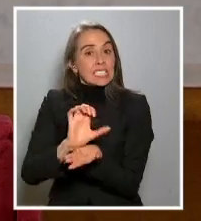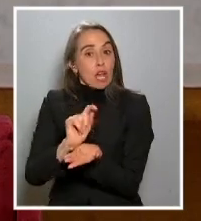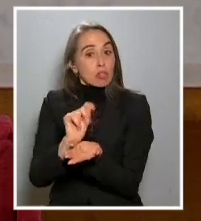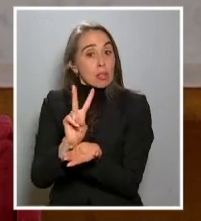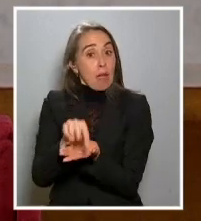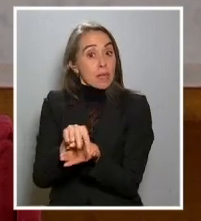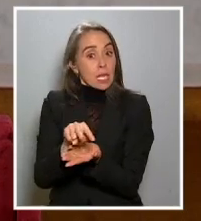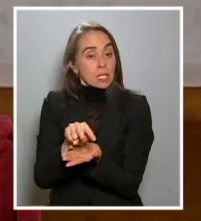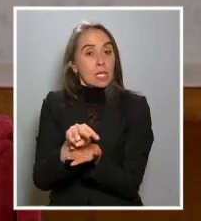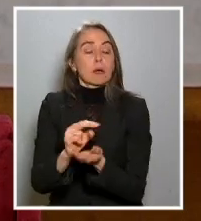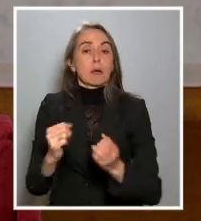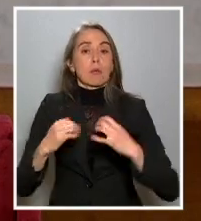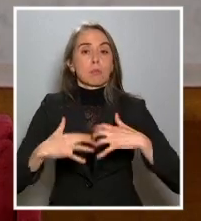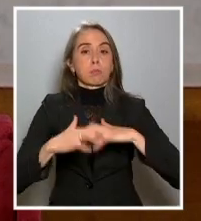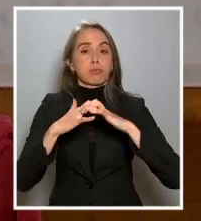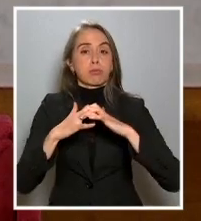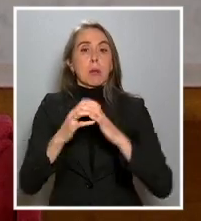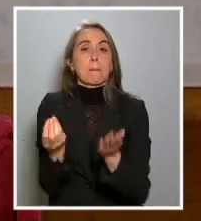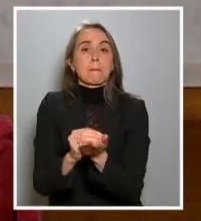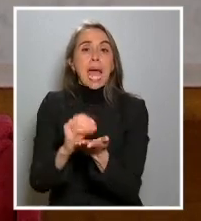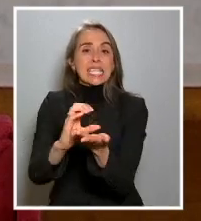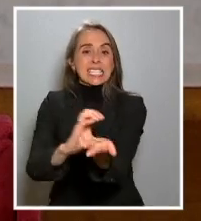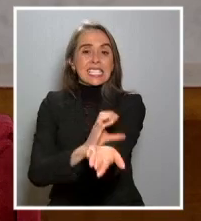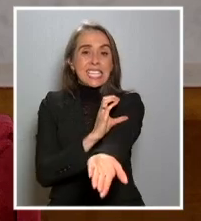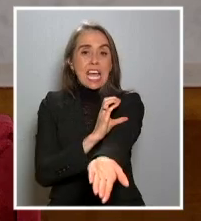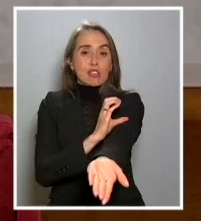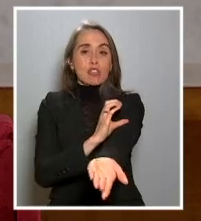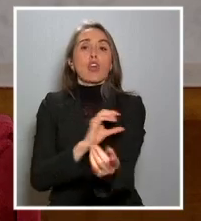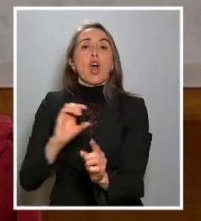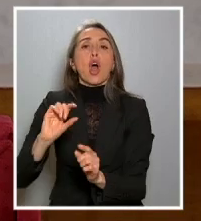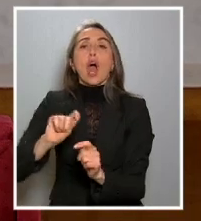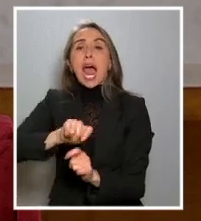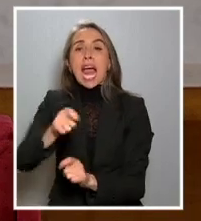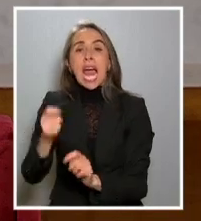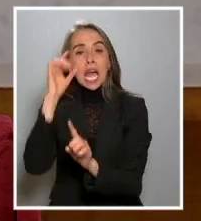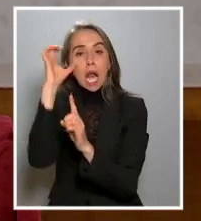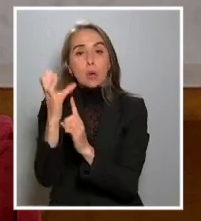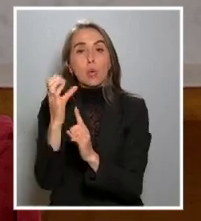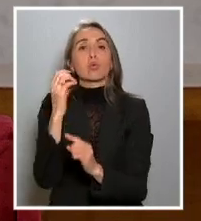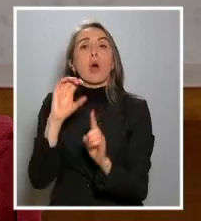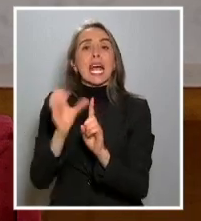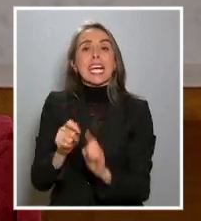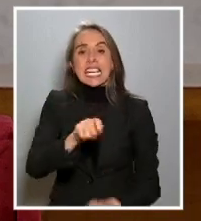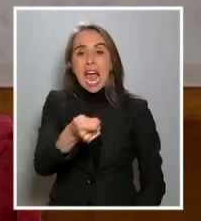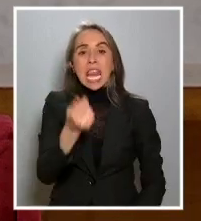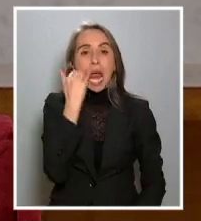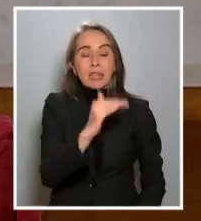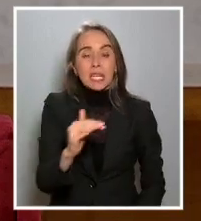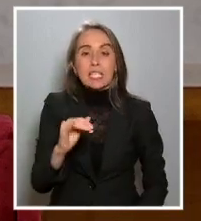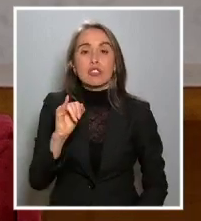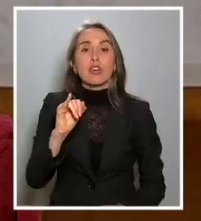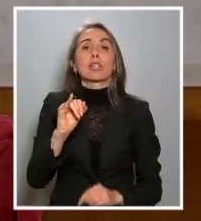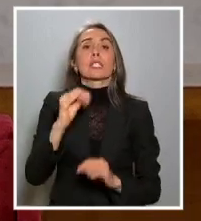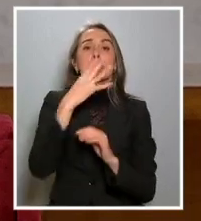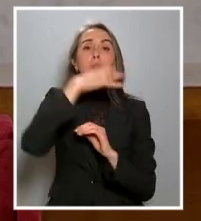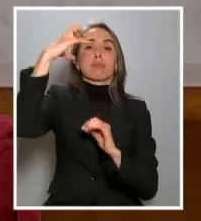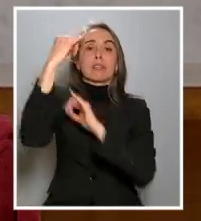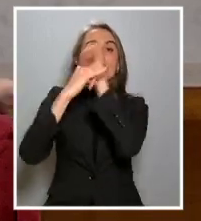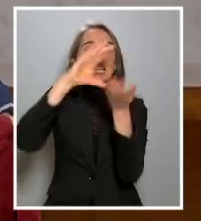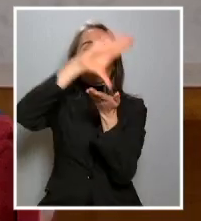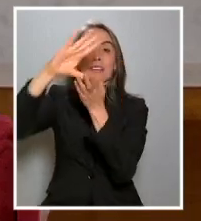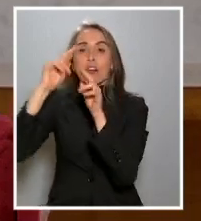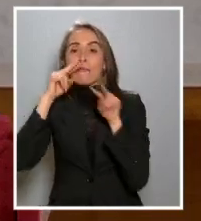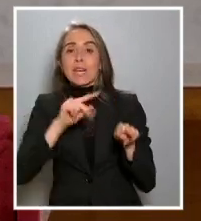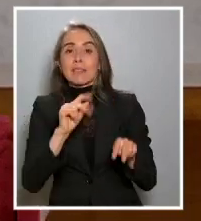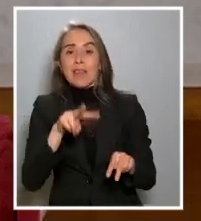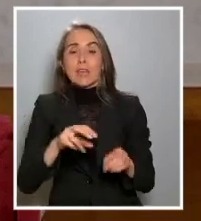a permitir fortalecer sus centros regionales, su canal cultural e infantil y su señal internacional, innovando además con la creación